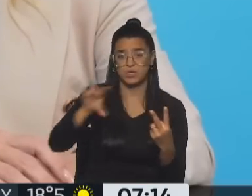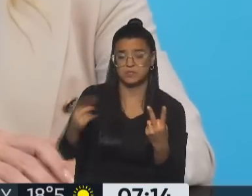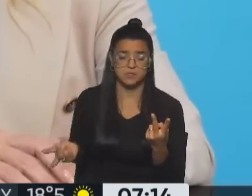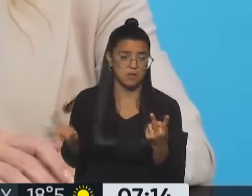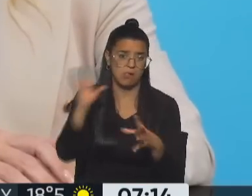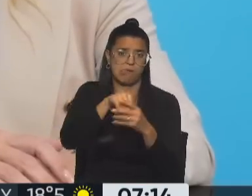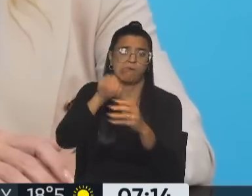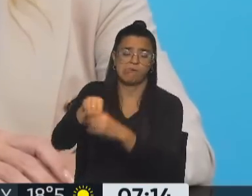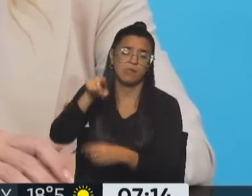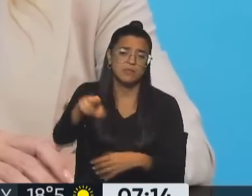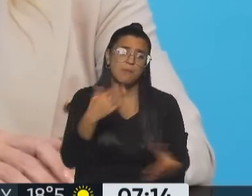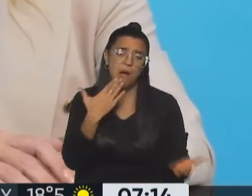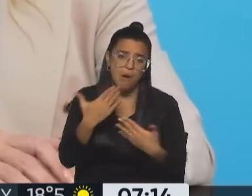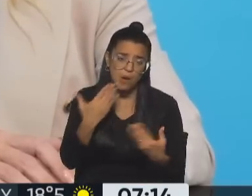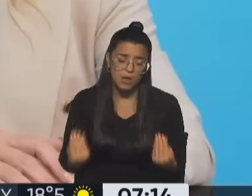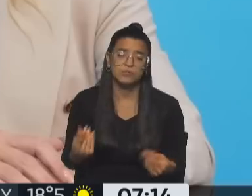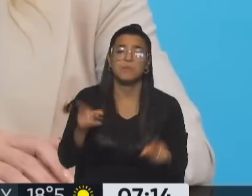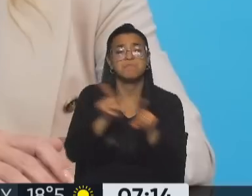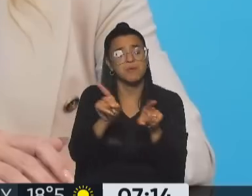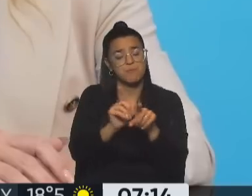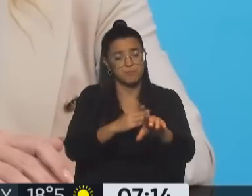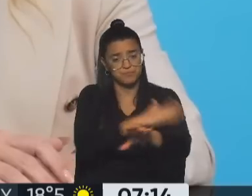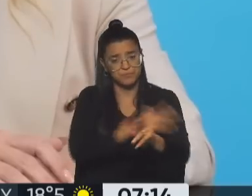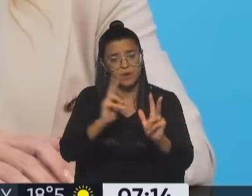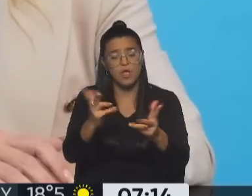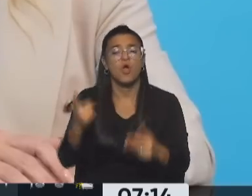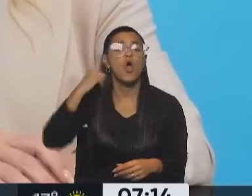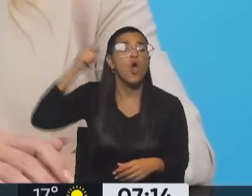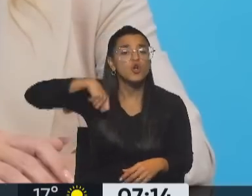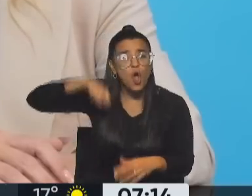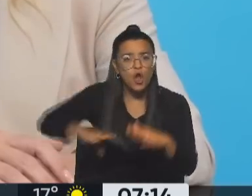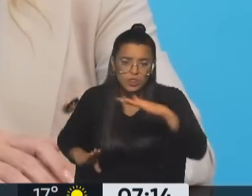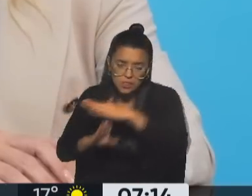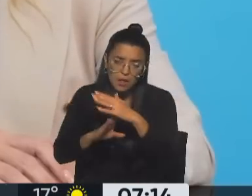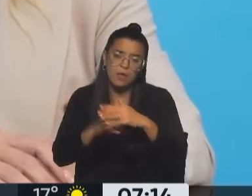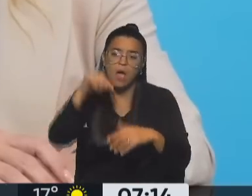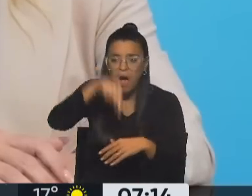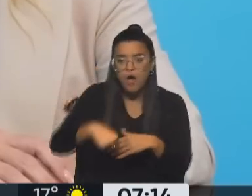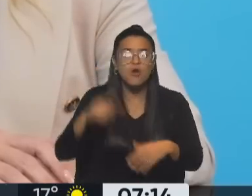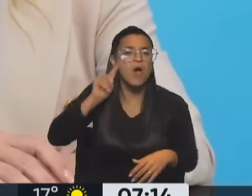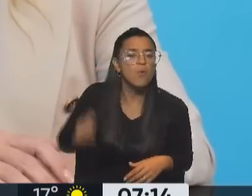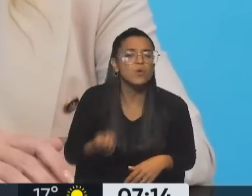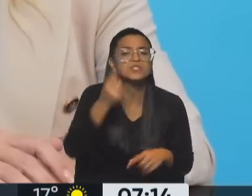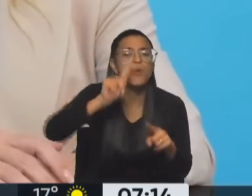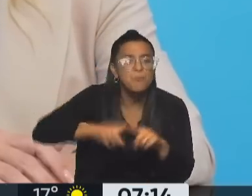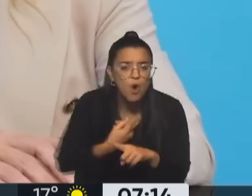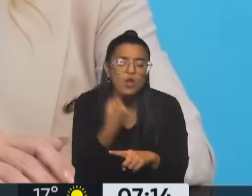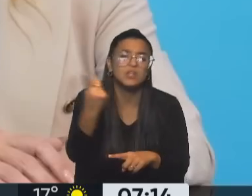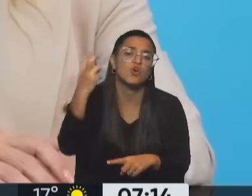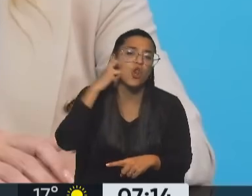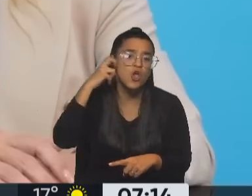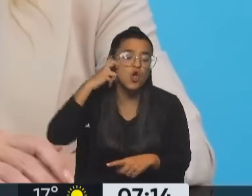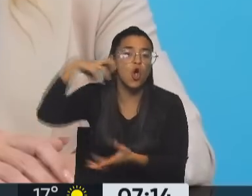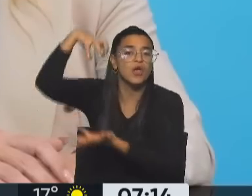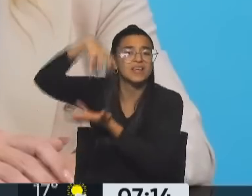argentinas. Estamos hablando, como saben, de una Corte que enfrenta un juicio político en el Congreso